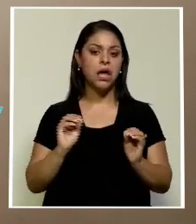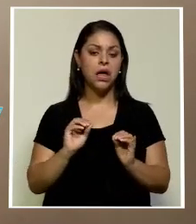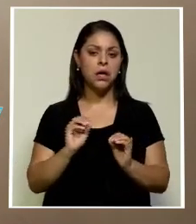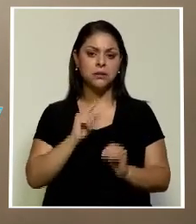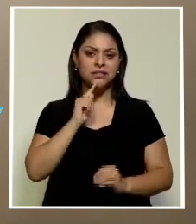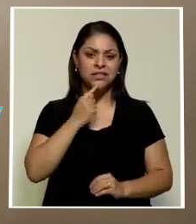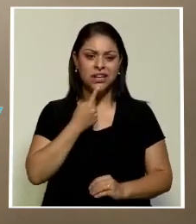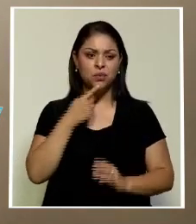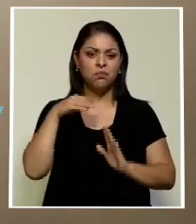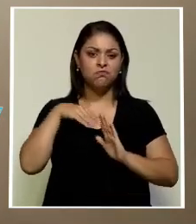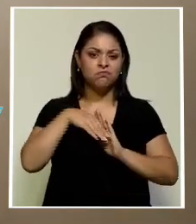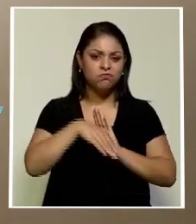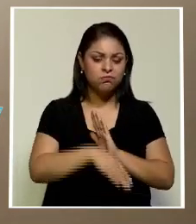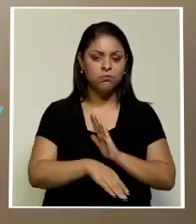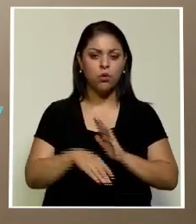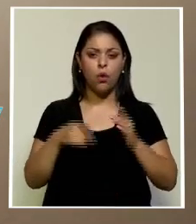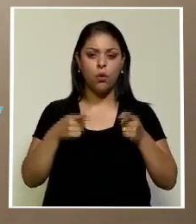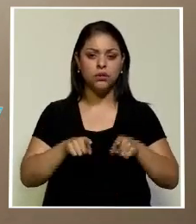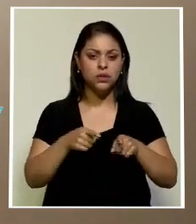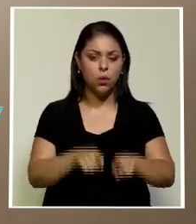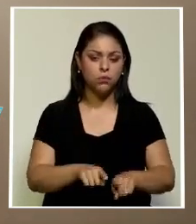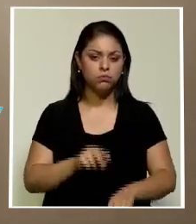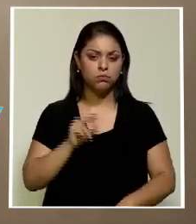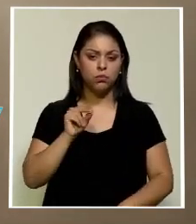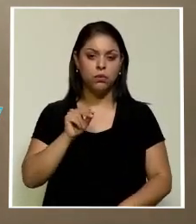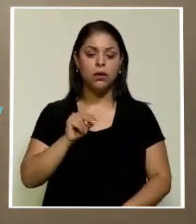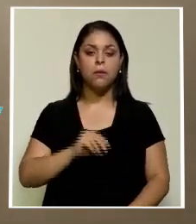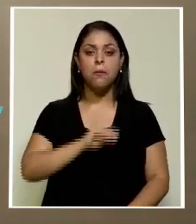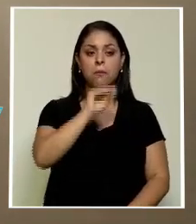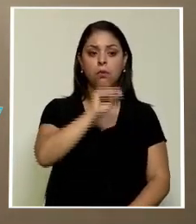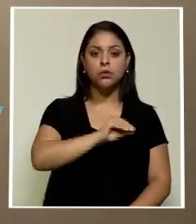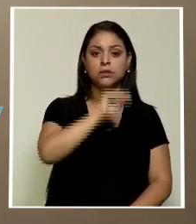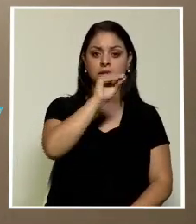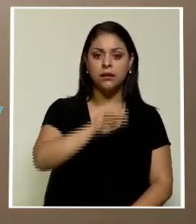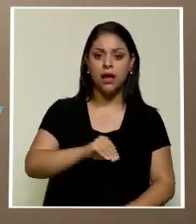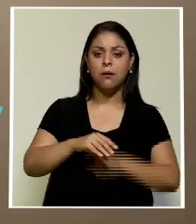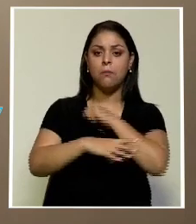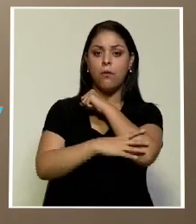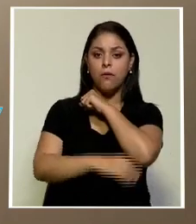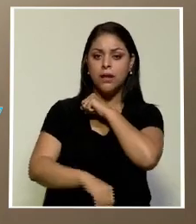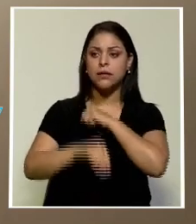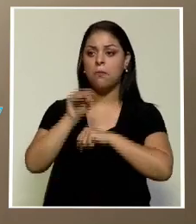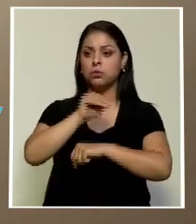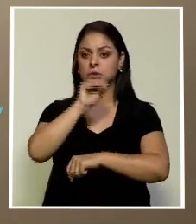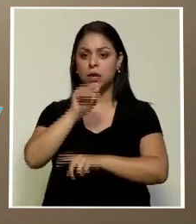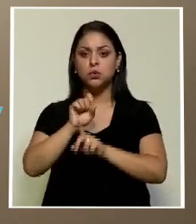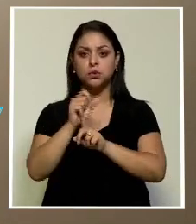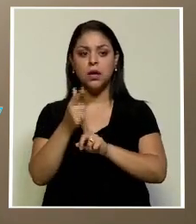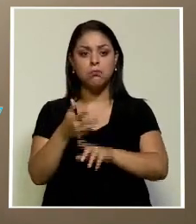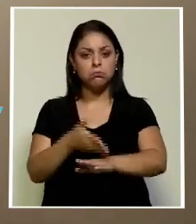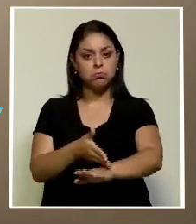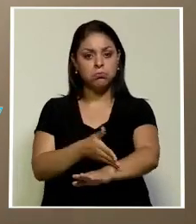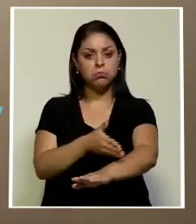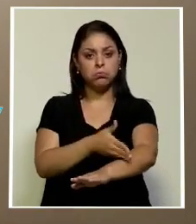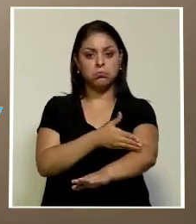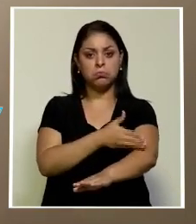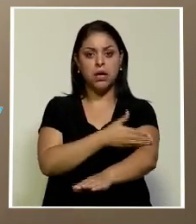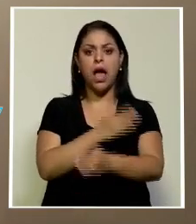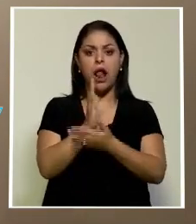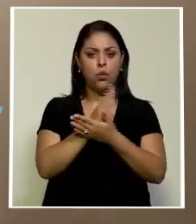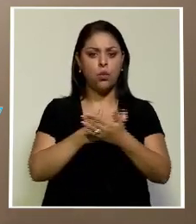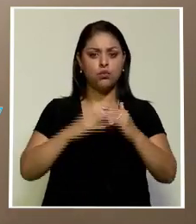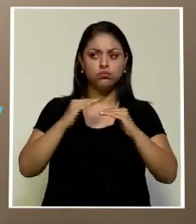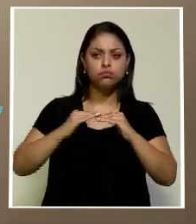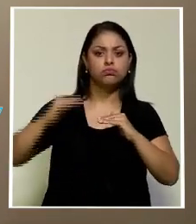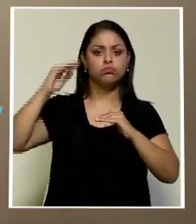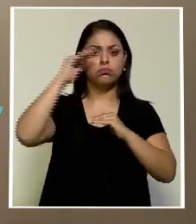bien por el contrario, los índices de pobreza y demás índices sociales han logrado avanzar, algunos están inclusive por encima